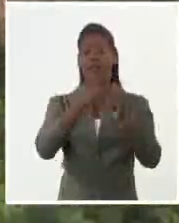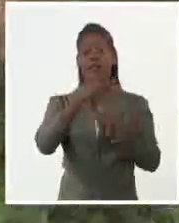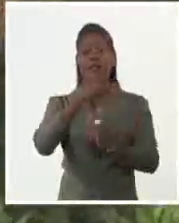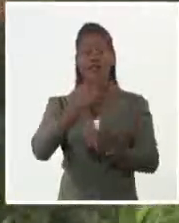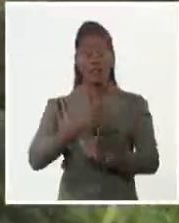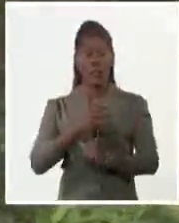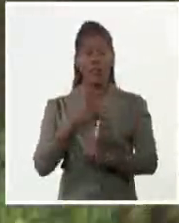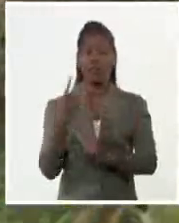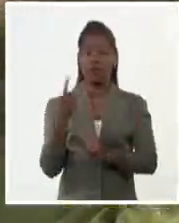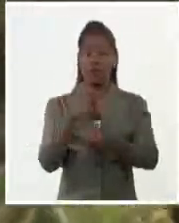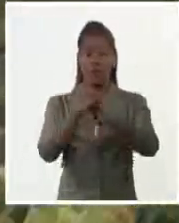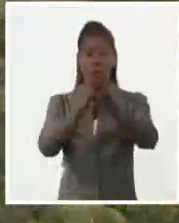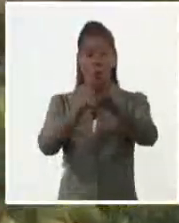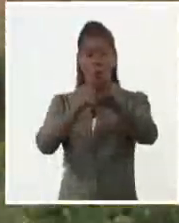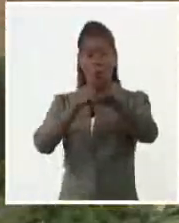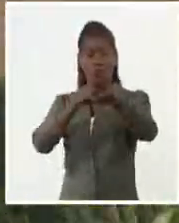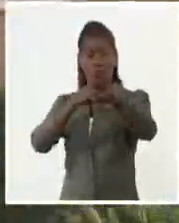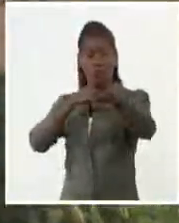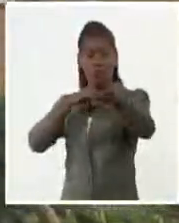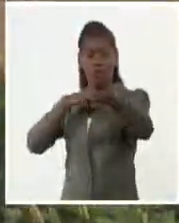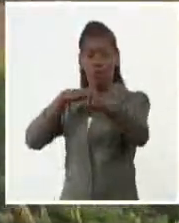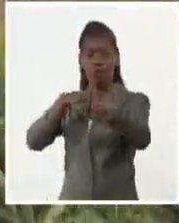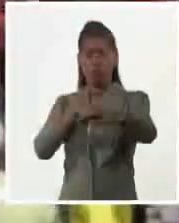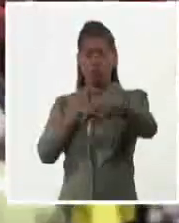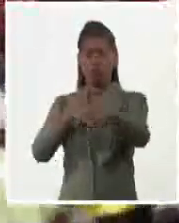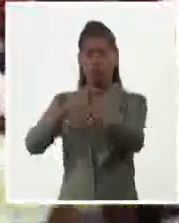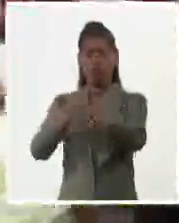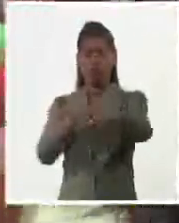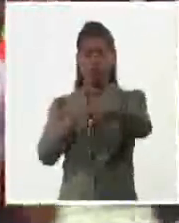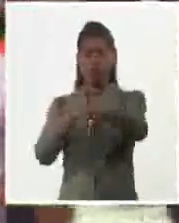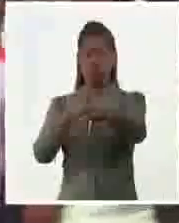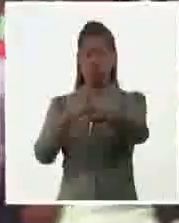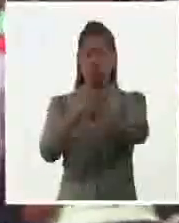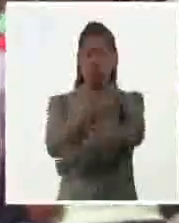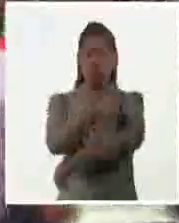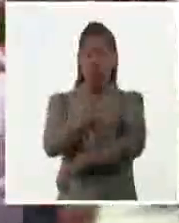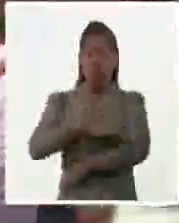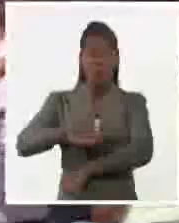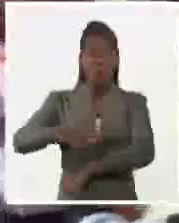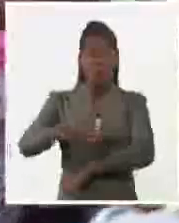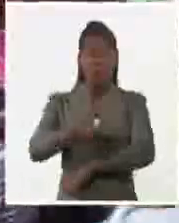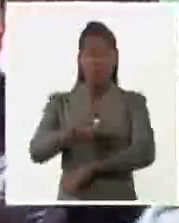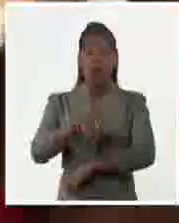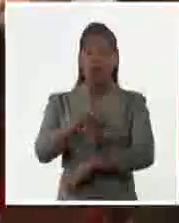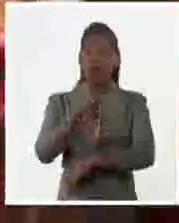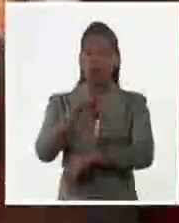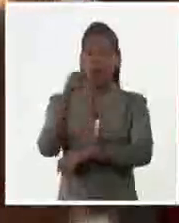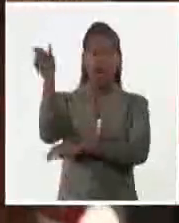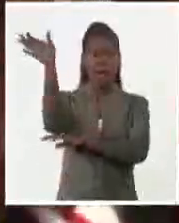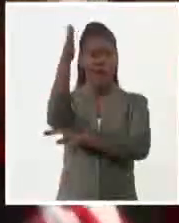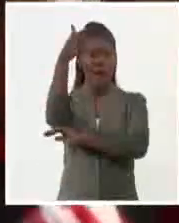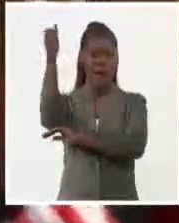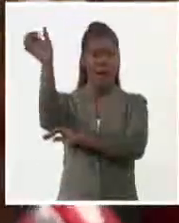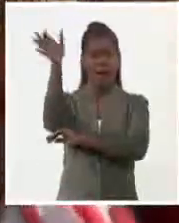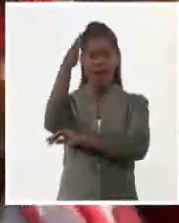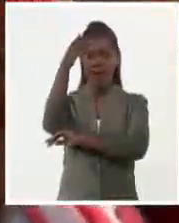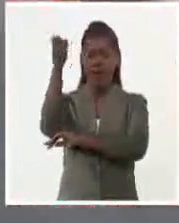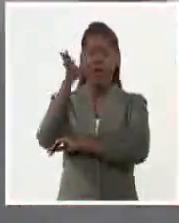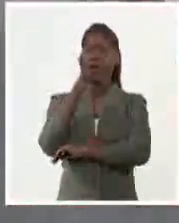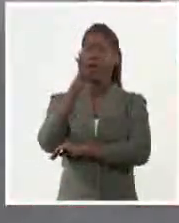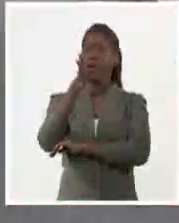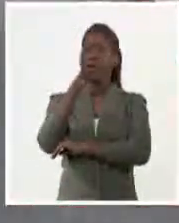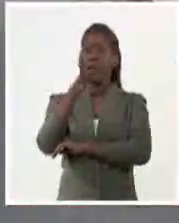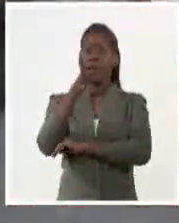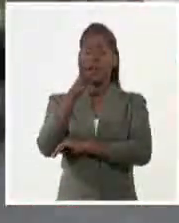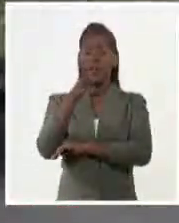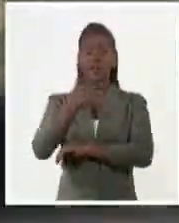en todo el trayecto, expresiones de cariño, lealtad y eterno compromiso hacia el comandante